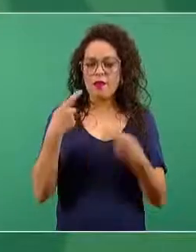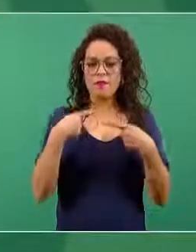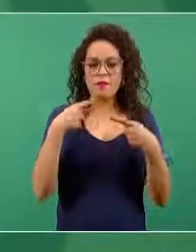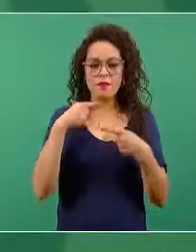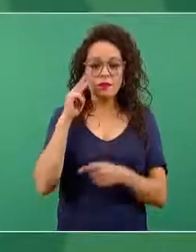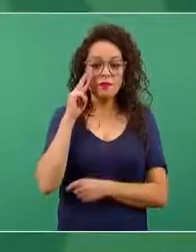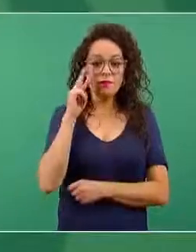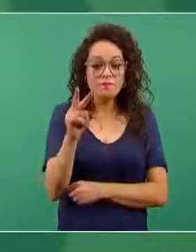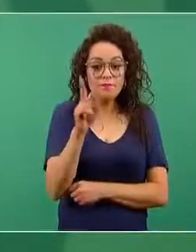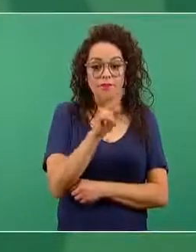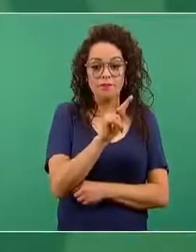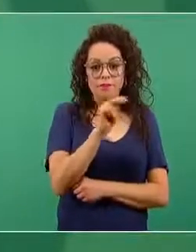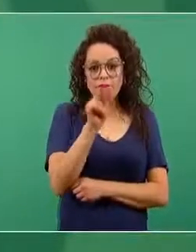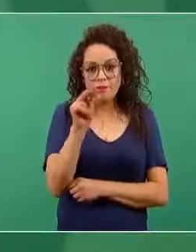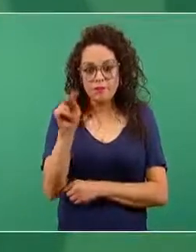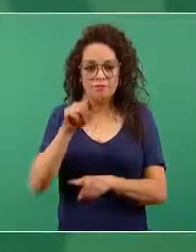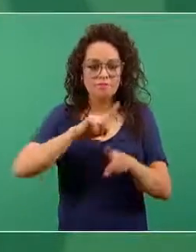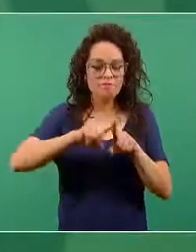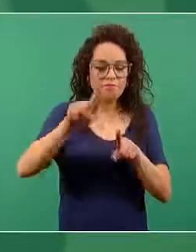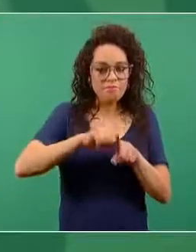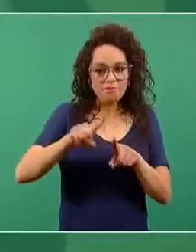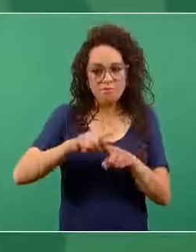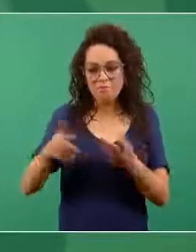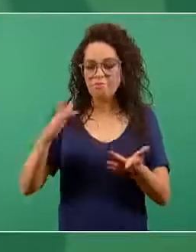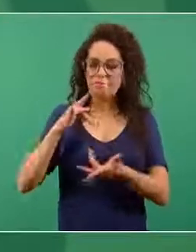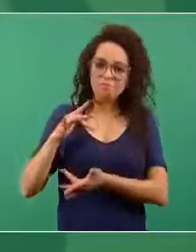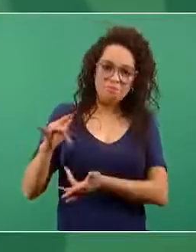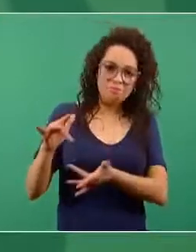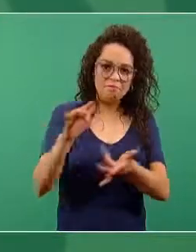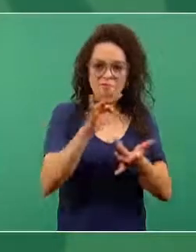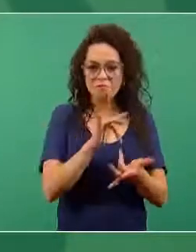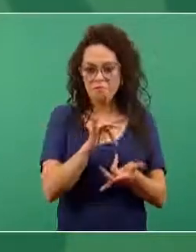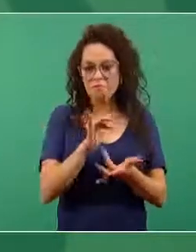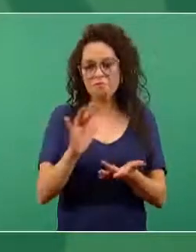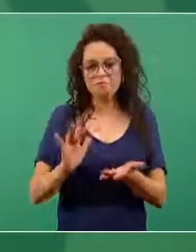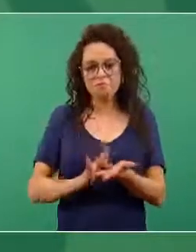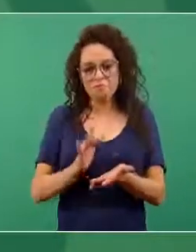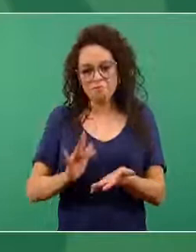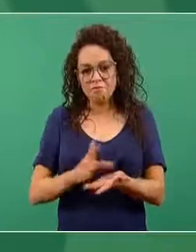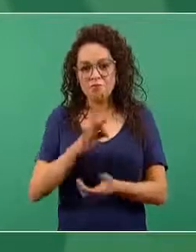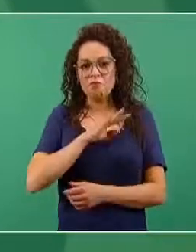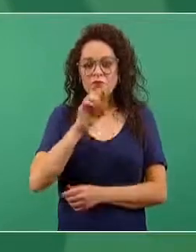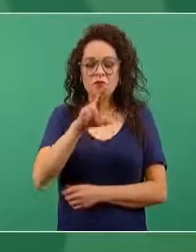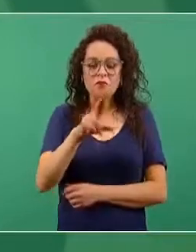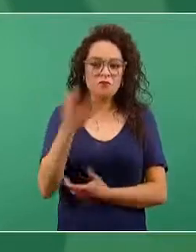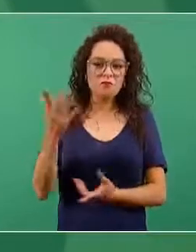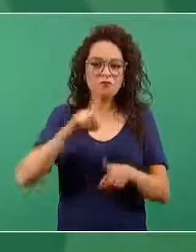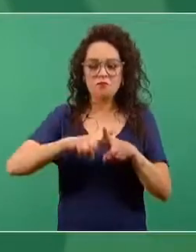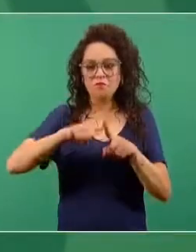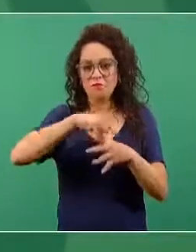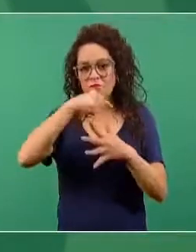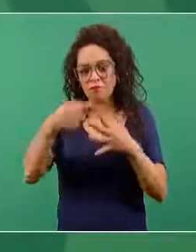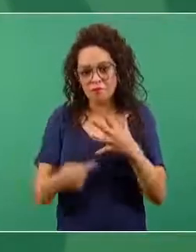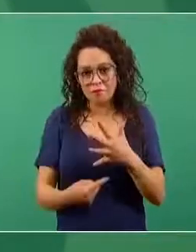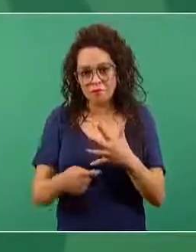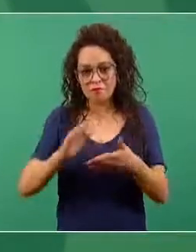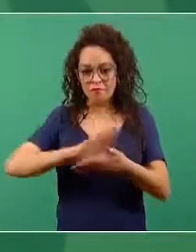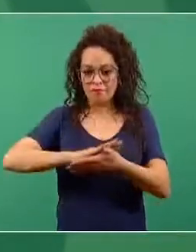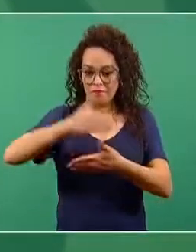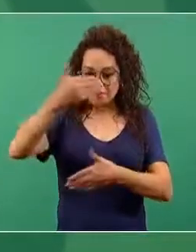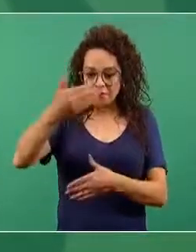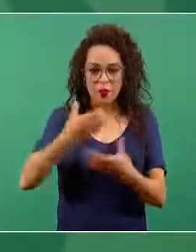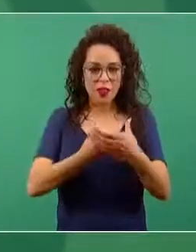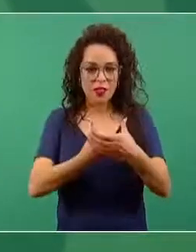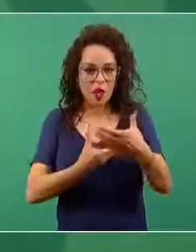través de diversas plataformas electrónicas, puede ser a través de su televisor, su tableta, su teléfono